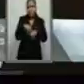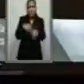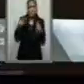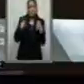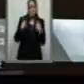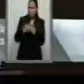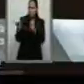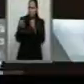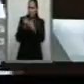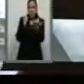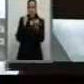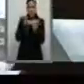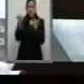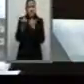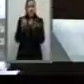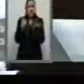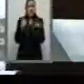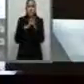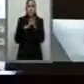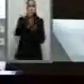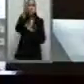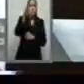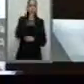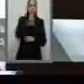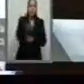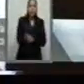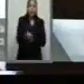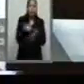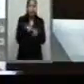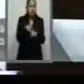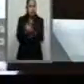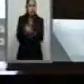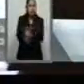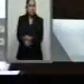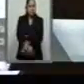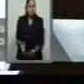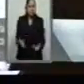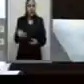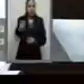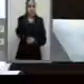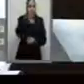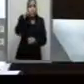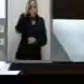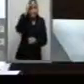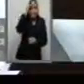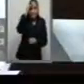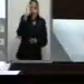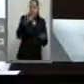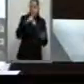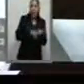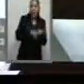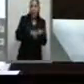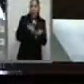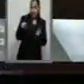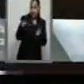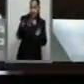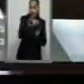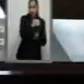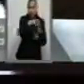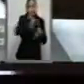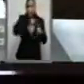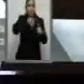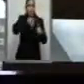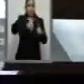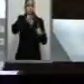social. No agrandemos la cultura del no a todo solo por mero protagonismo, menos en este tema